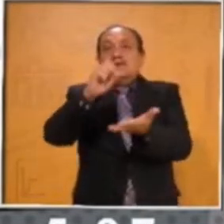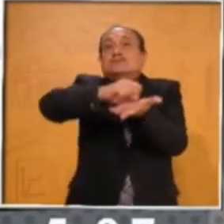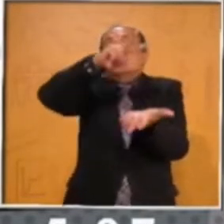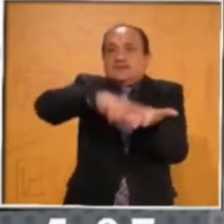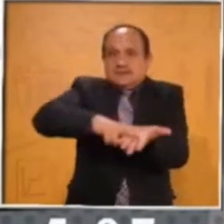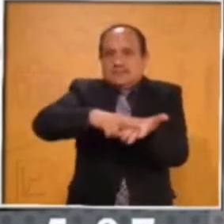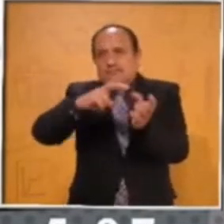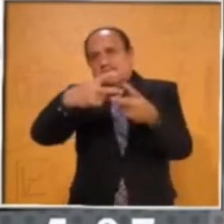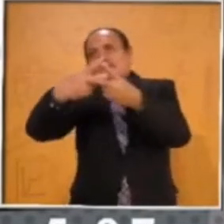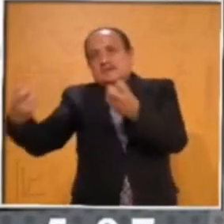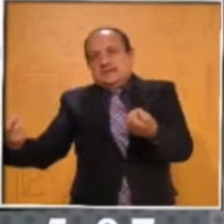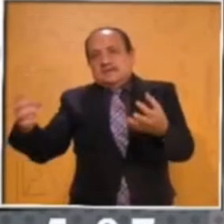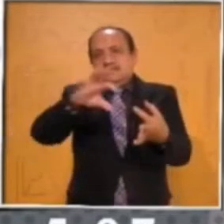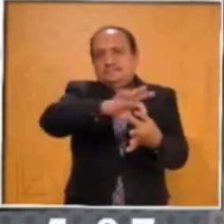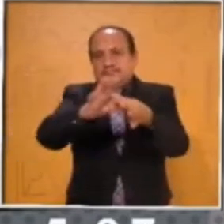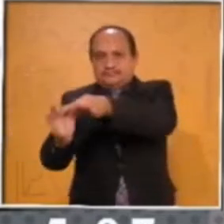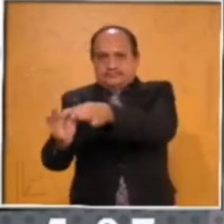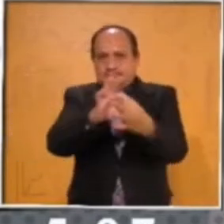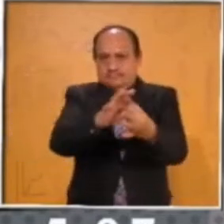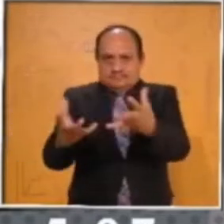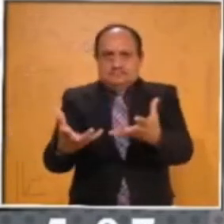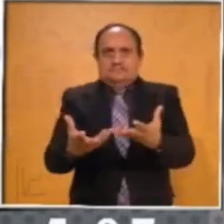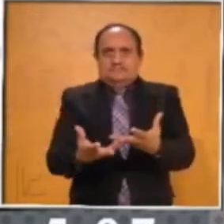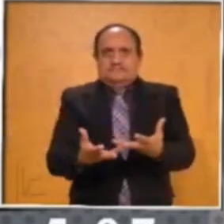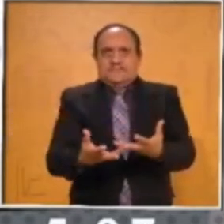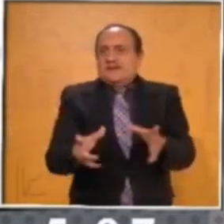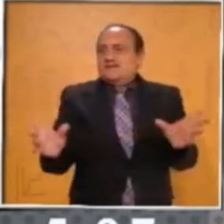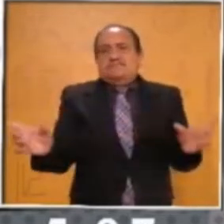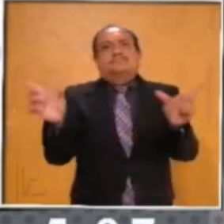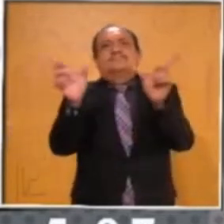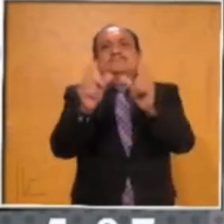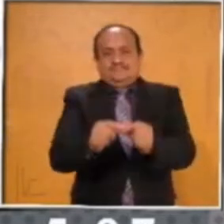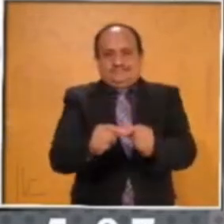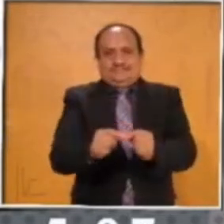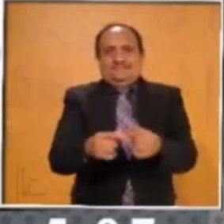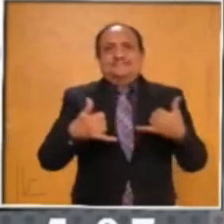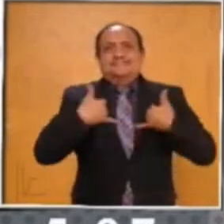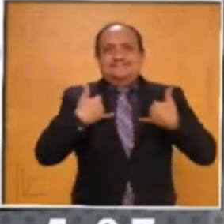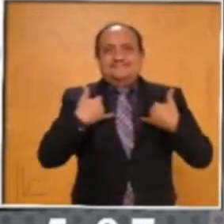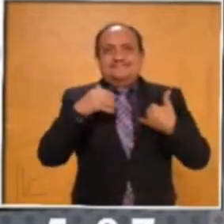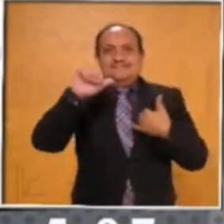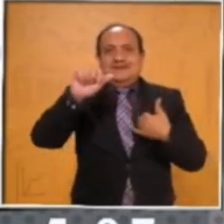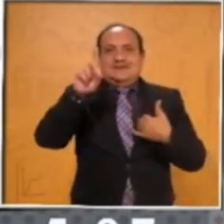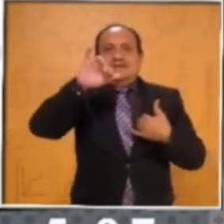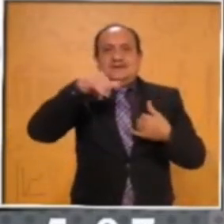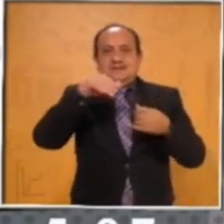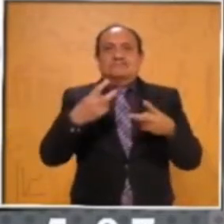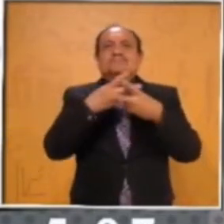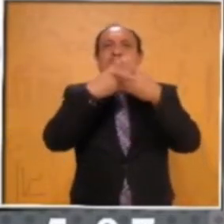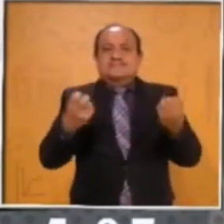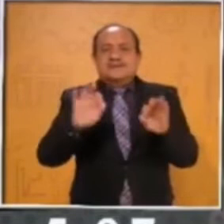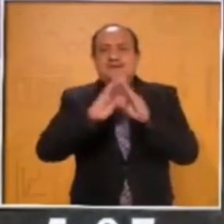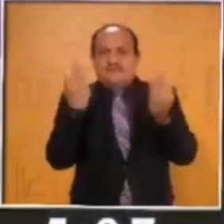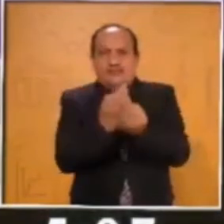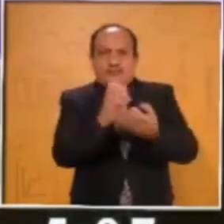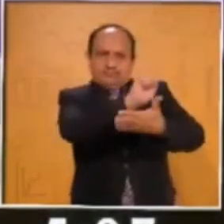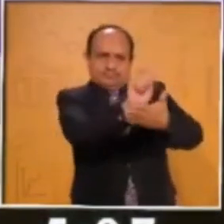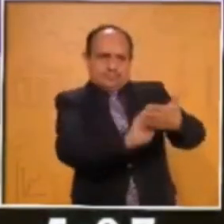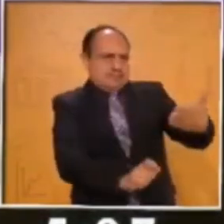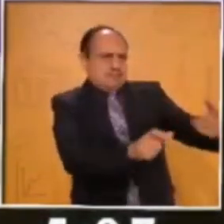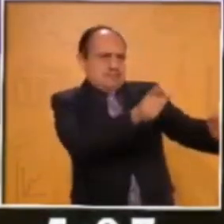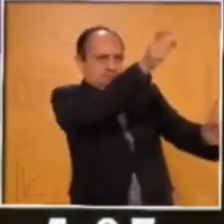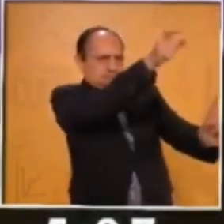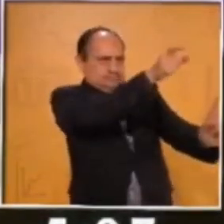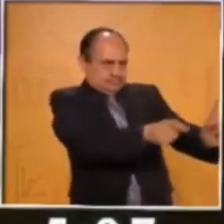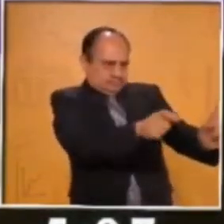concretas o abstractas. En pocas palabras, muchachos, ¿qué es el adjetivo? Es la forma de describir a nuestro